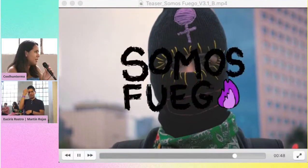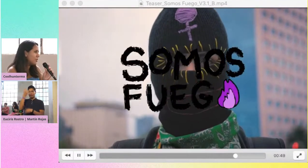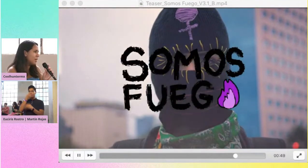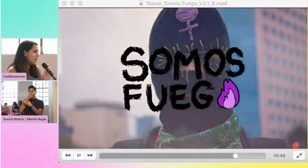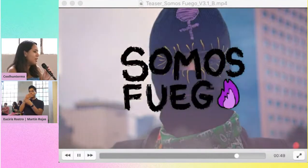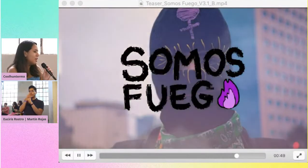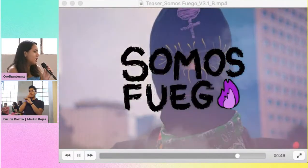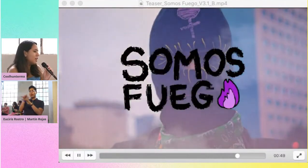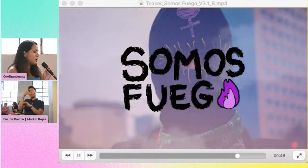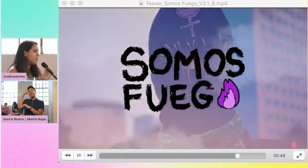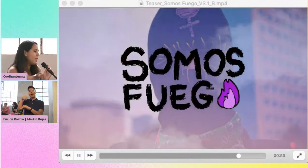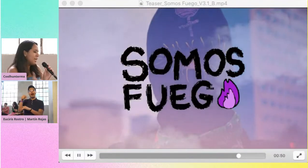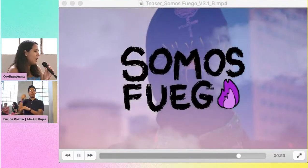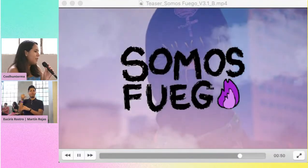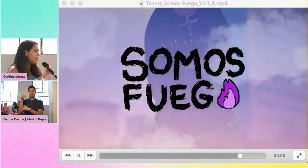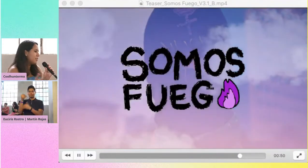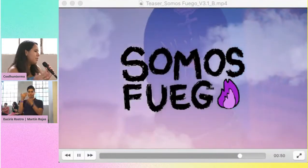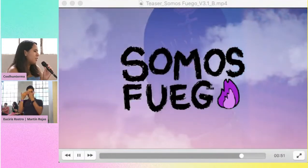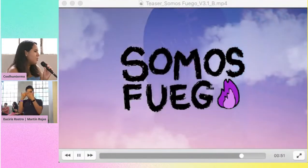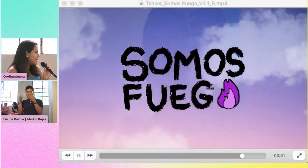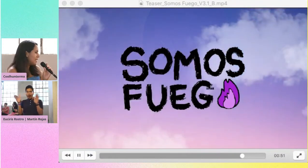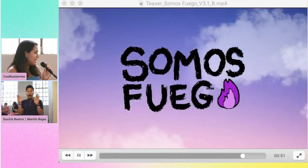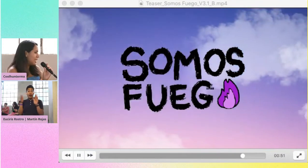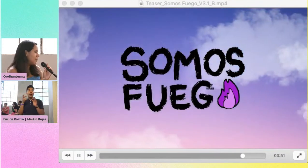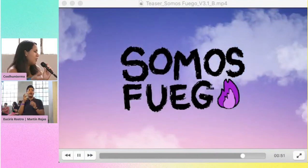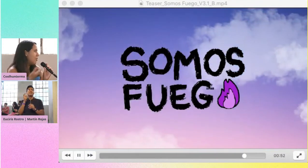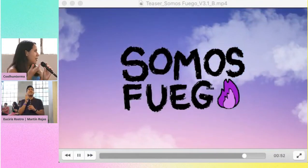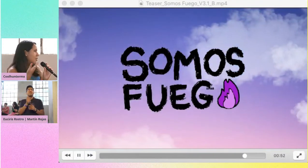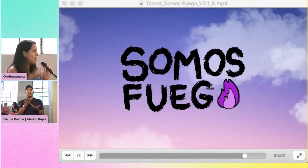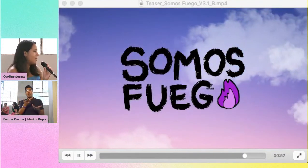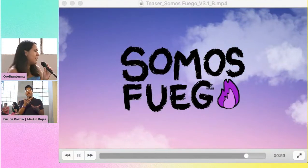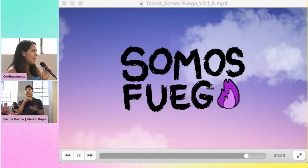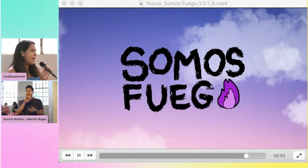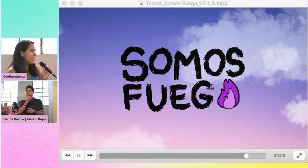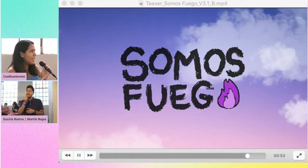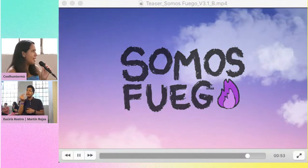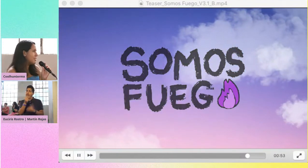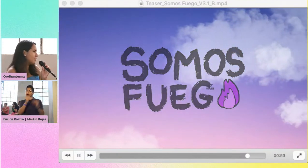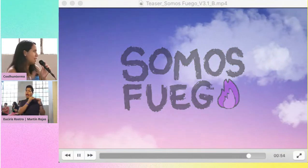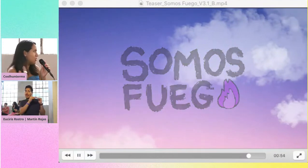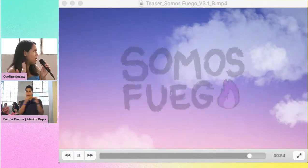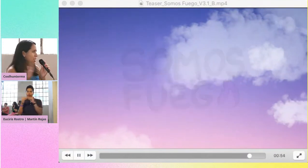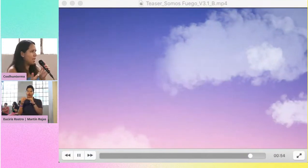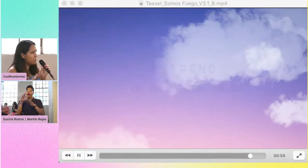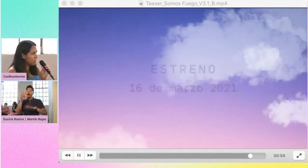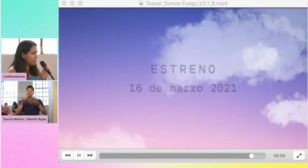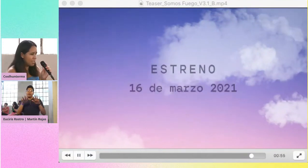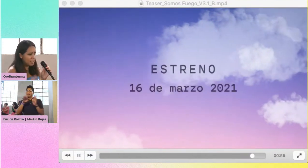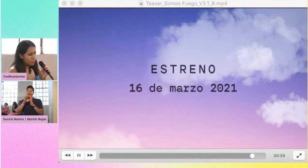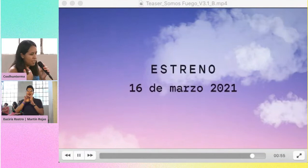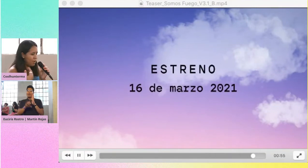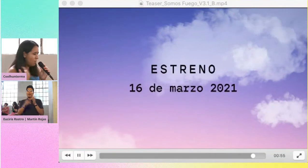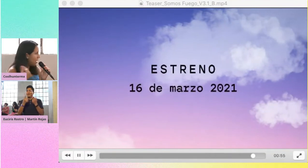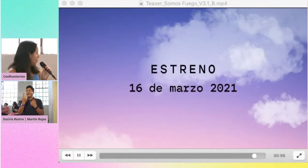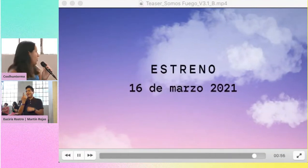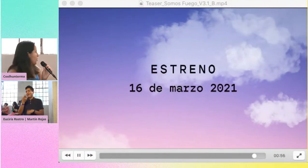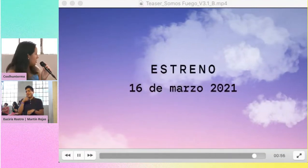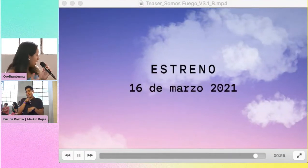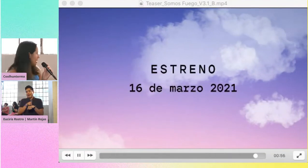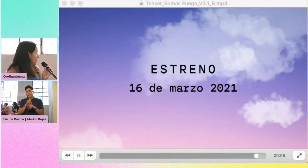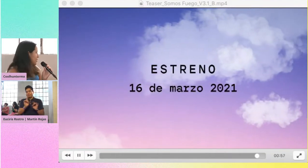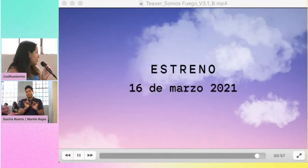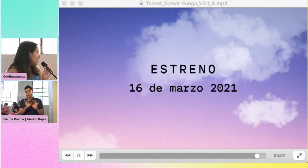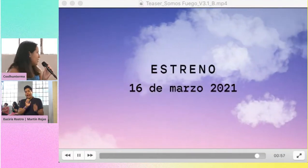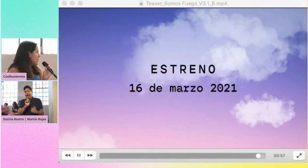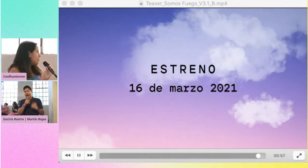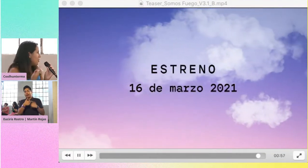básicamente creo que una clave es encontrar como este equilibrio. Obviamente hay días en los que nos enteramos de cosas y nos da un bajón